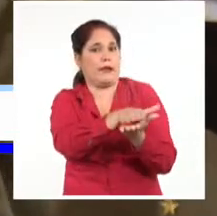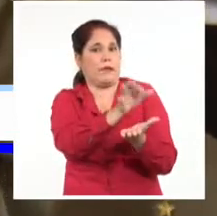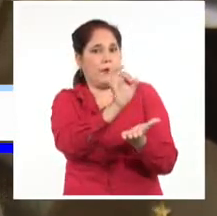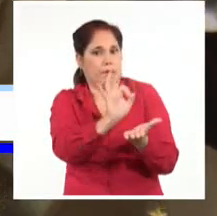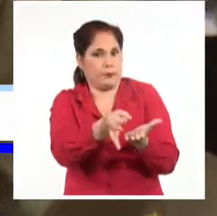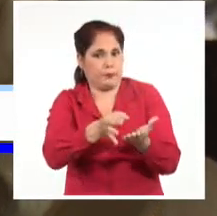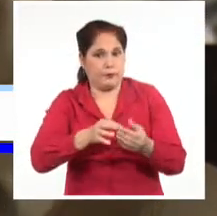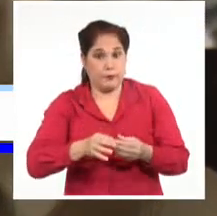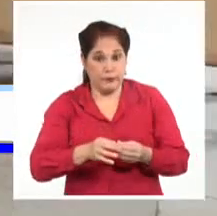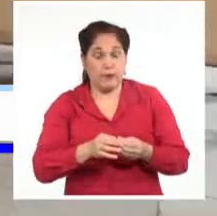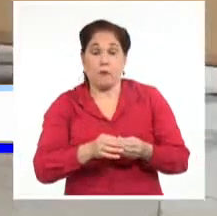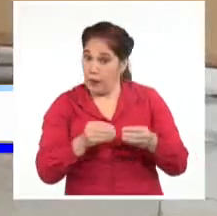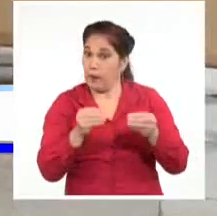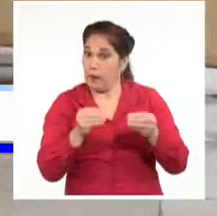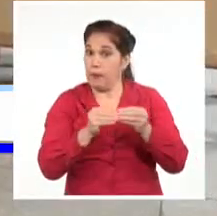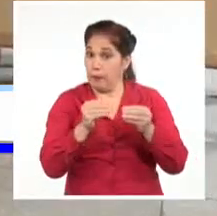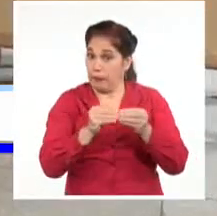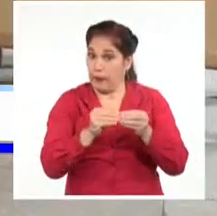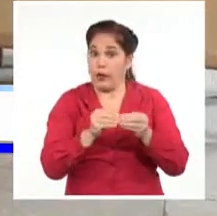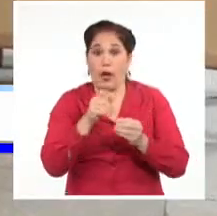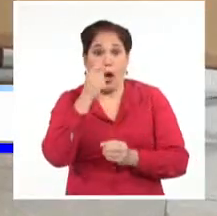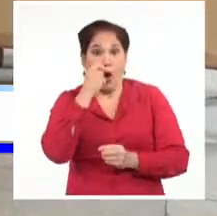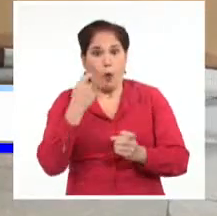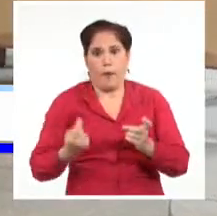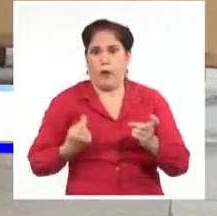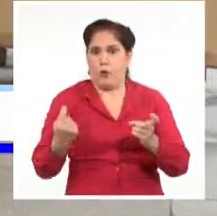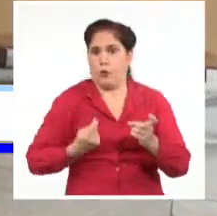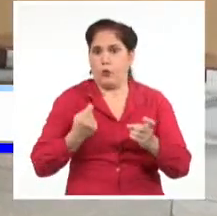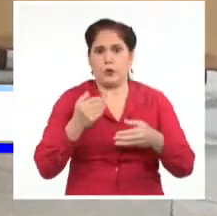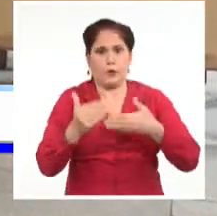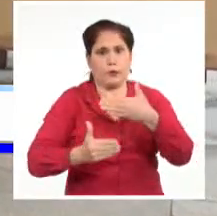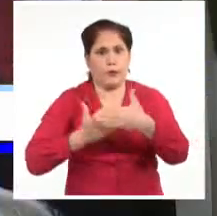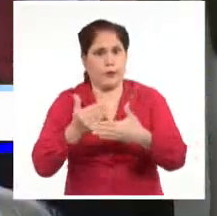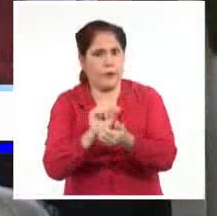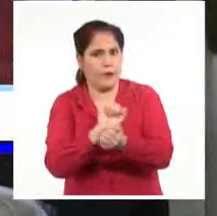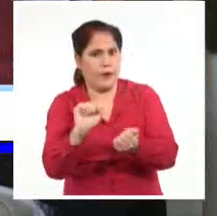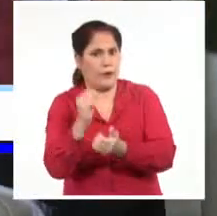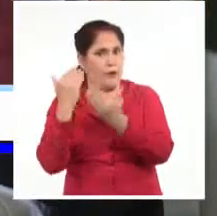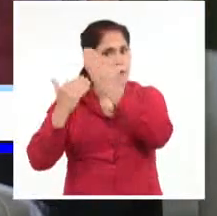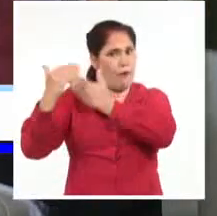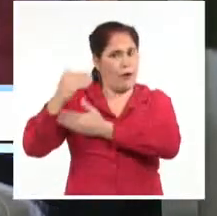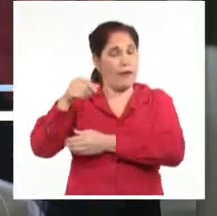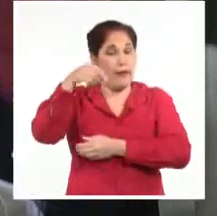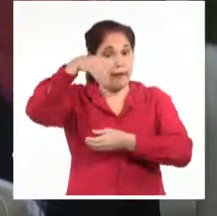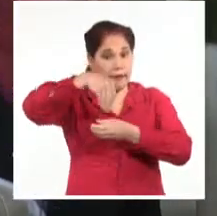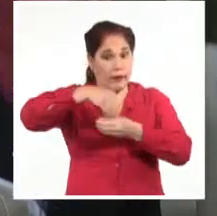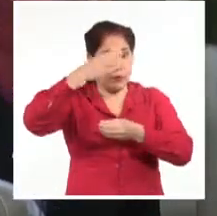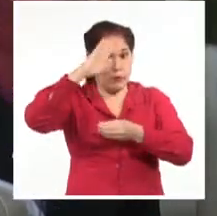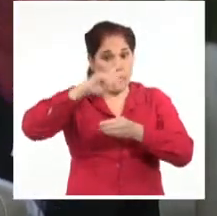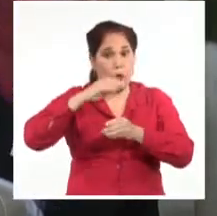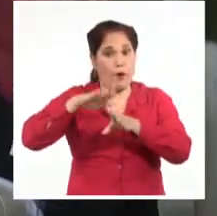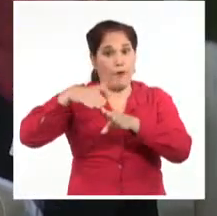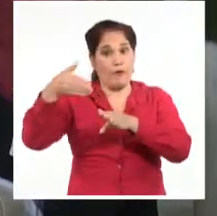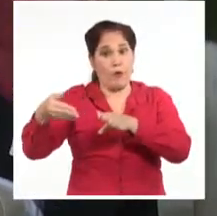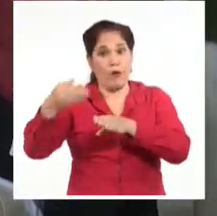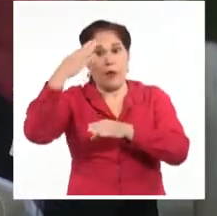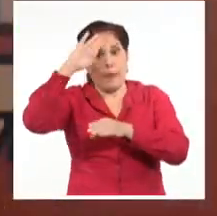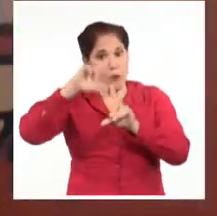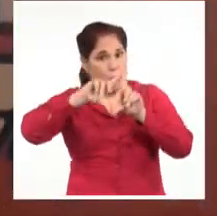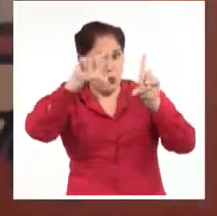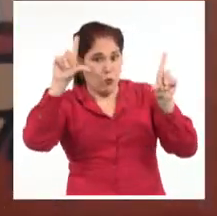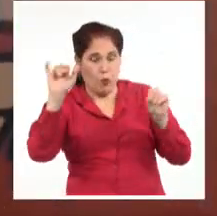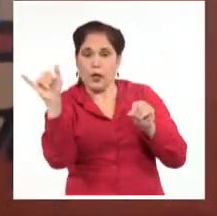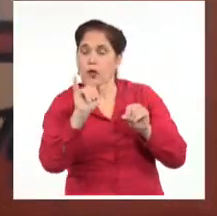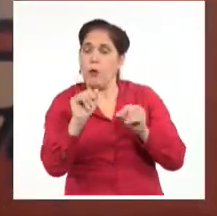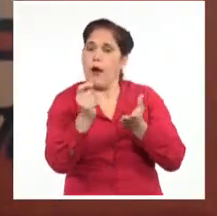Pacheco. El vínculo de hombres de patria con todos los procesos de liberación que dentro y fuera de Cuba se gestaron, recoge el